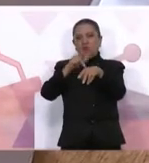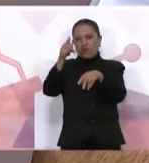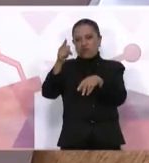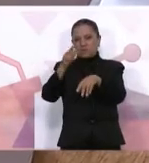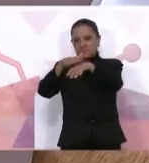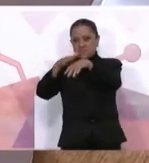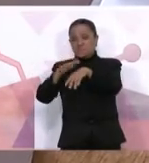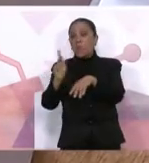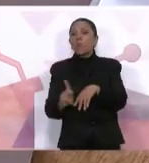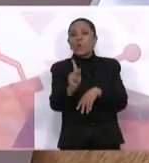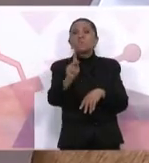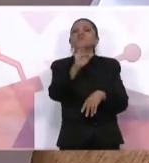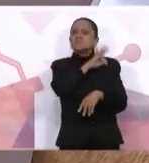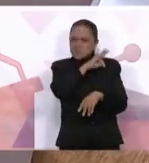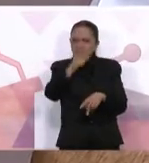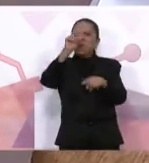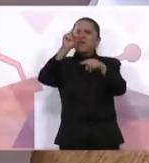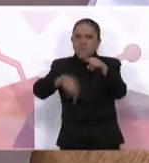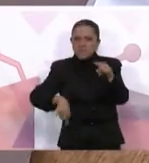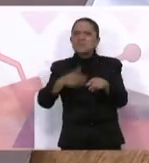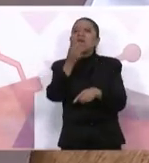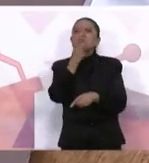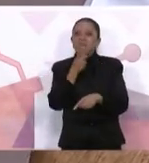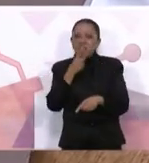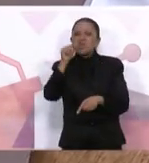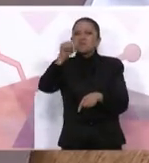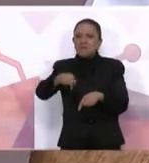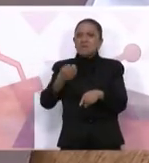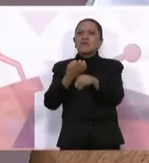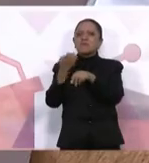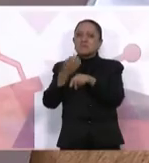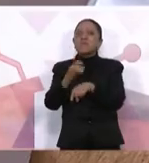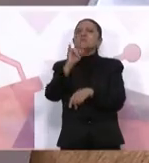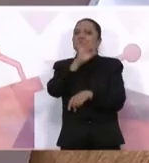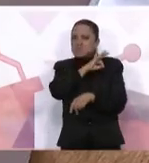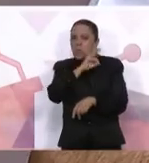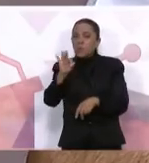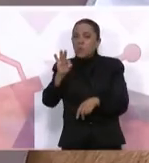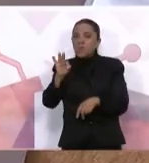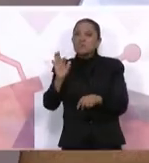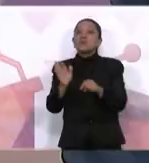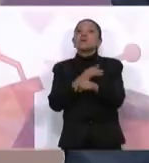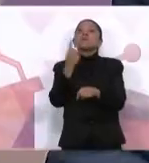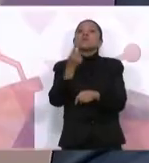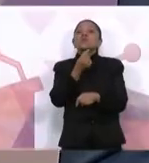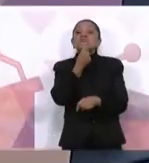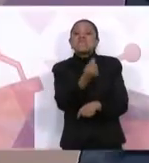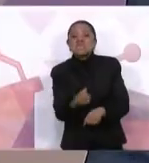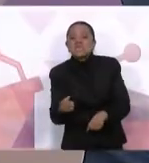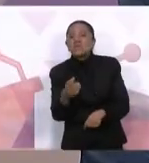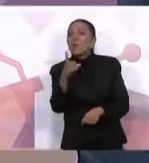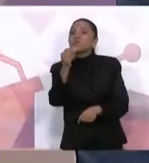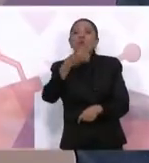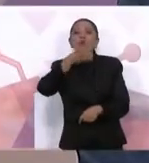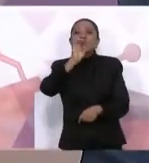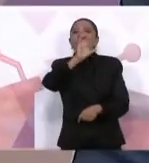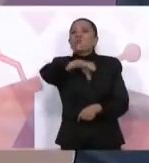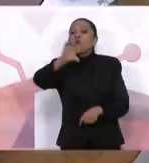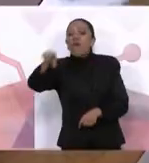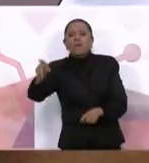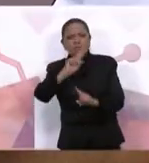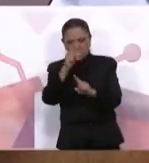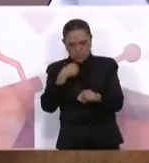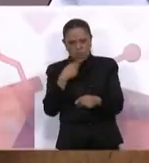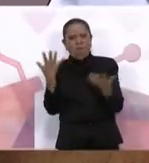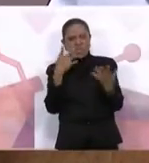la diabetes de nuestro estado voy a hacer que lo mismo oriol en sol y en la cocacola les voy a meter miedo a decirles que un niño que